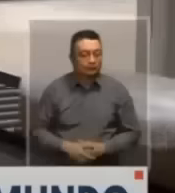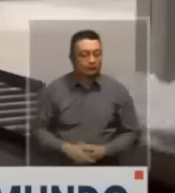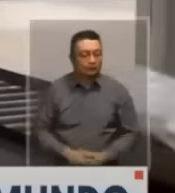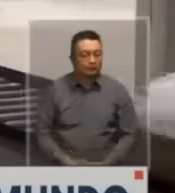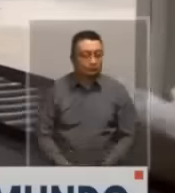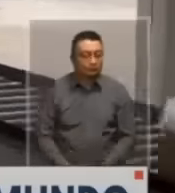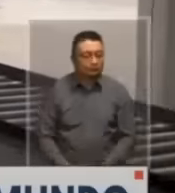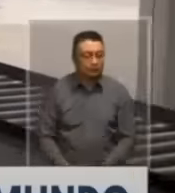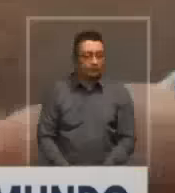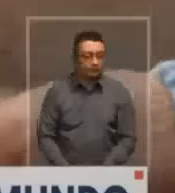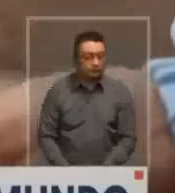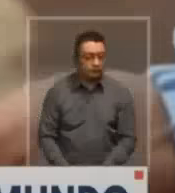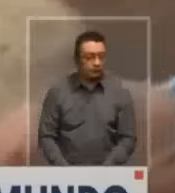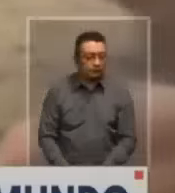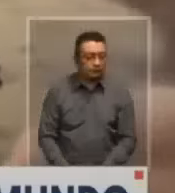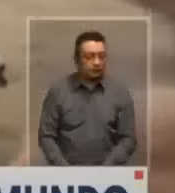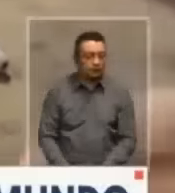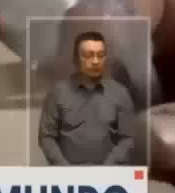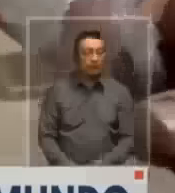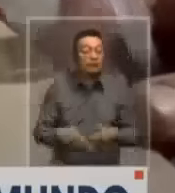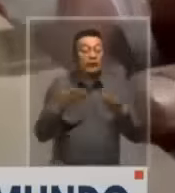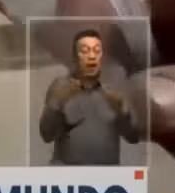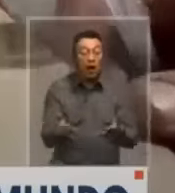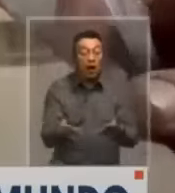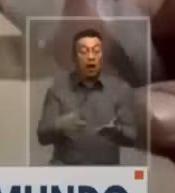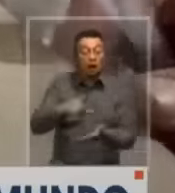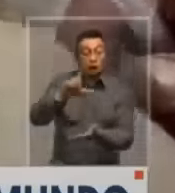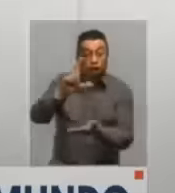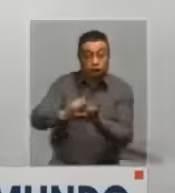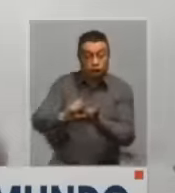esto. Ahora vamos a la planta de